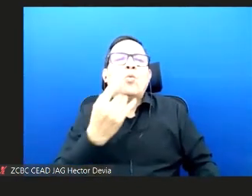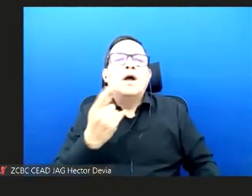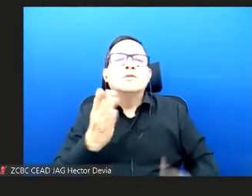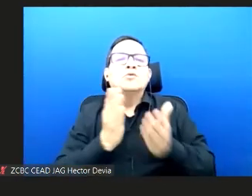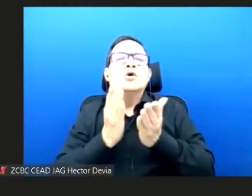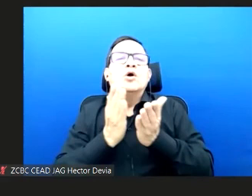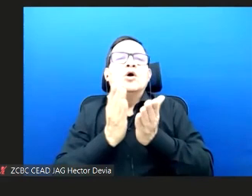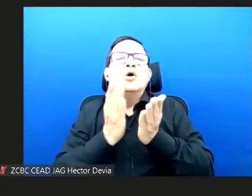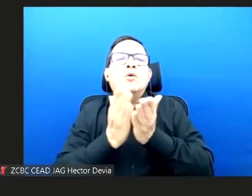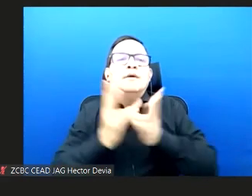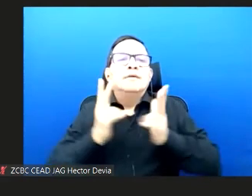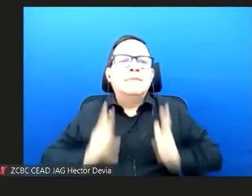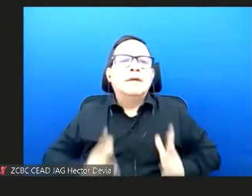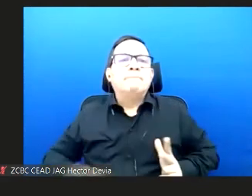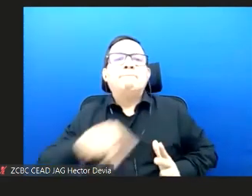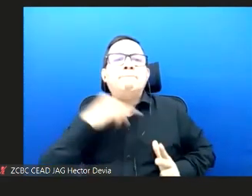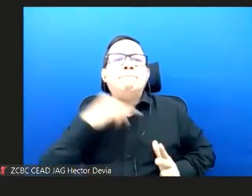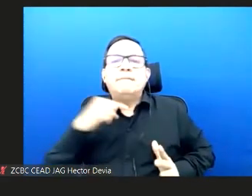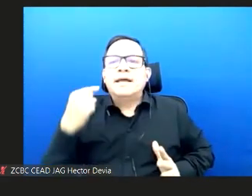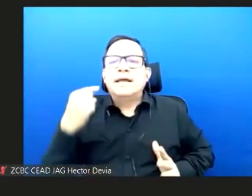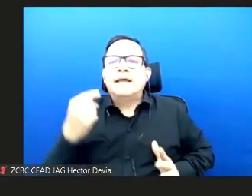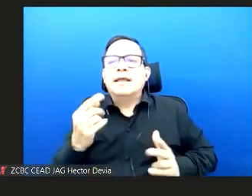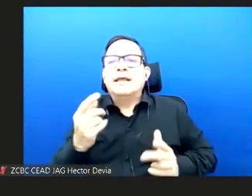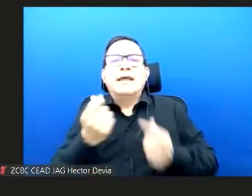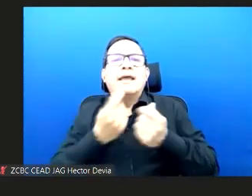solo economía solidaria?